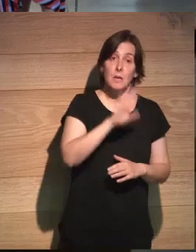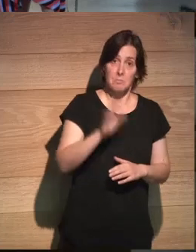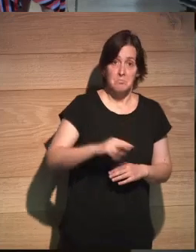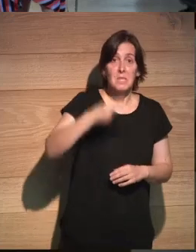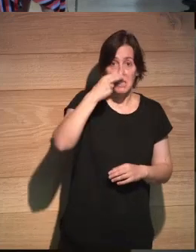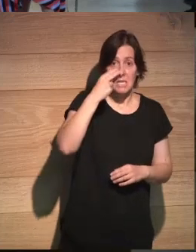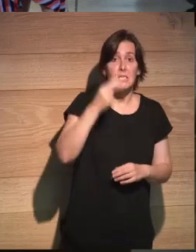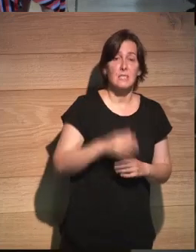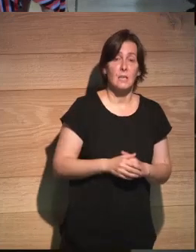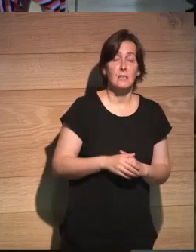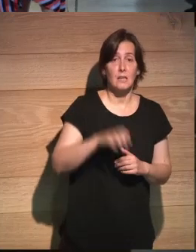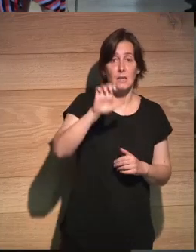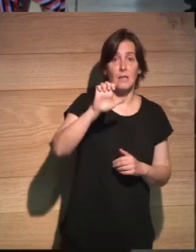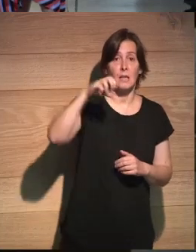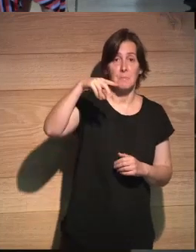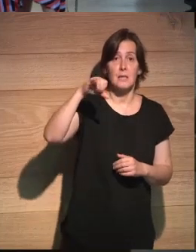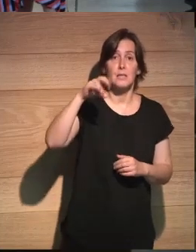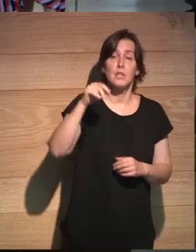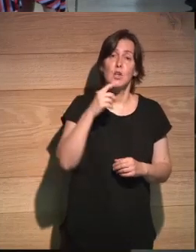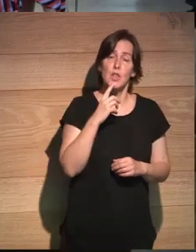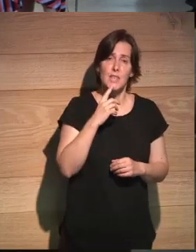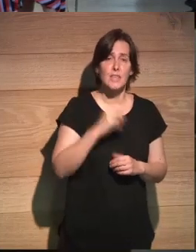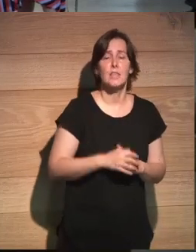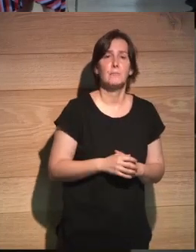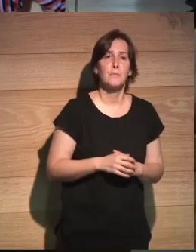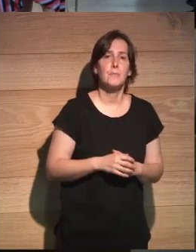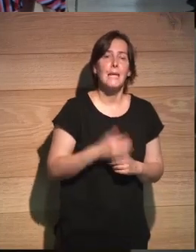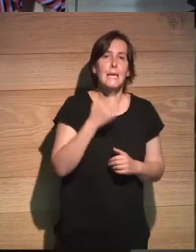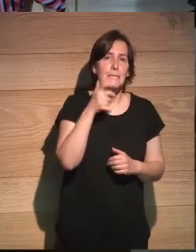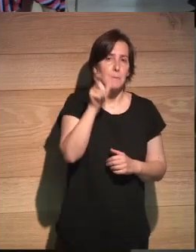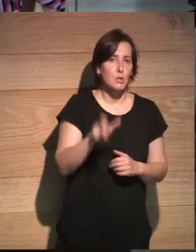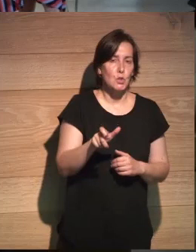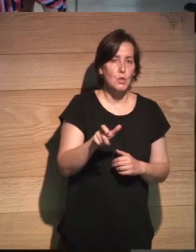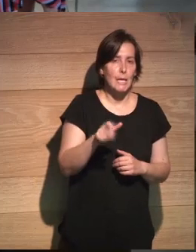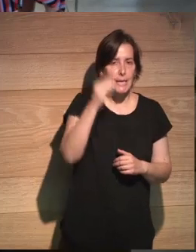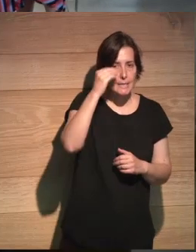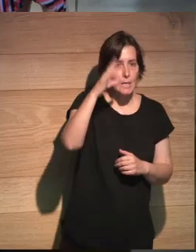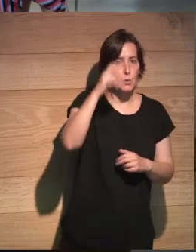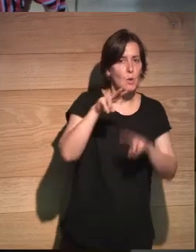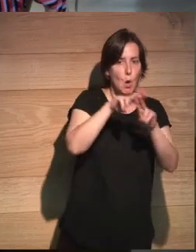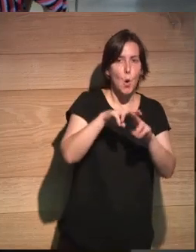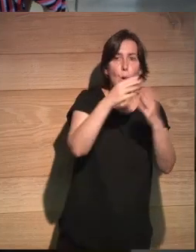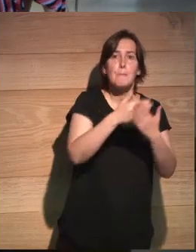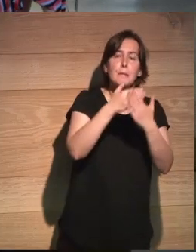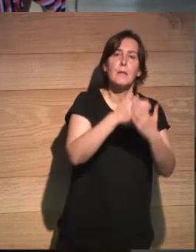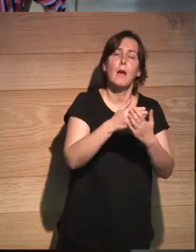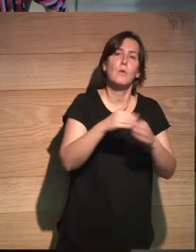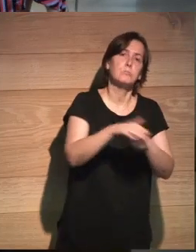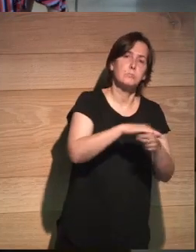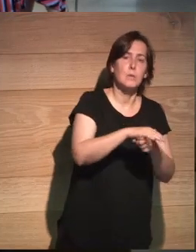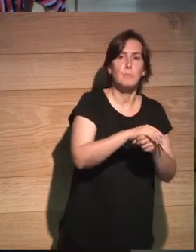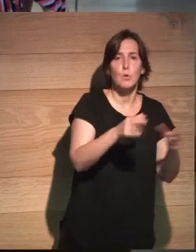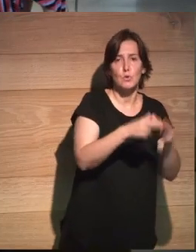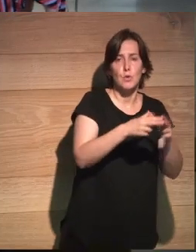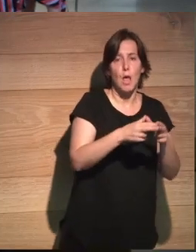interesante lo que ha dicho Emilio. Me parece que si el intelectual o el investigador es del campo social o